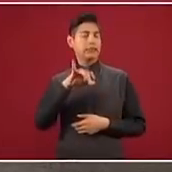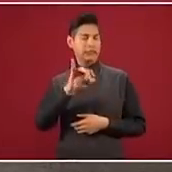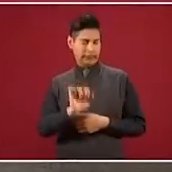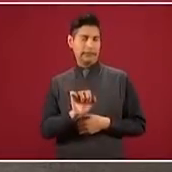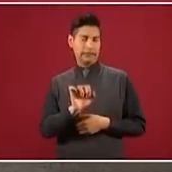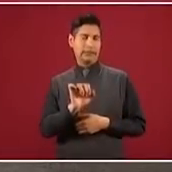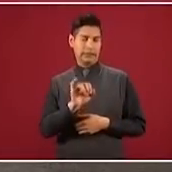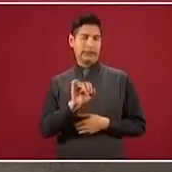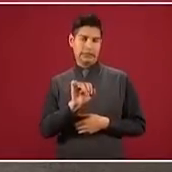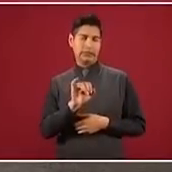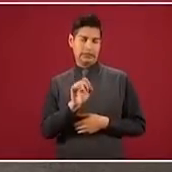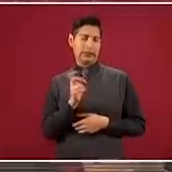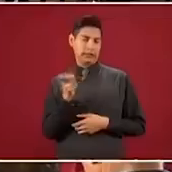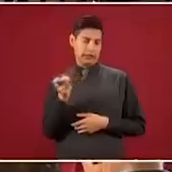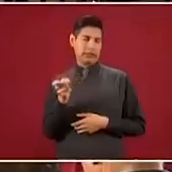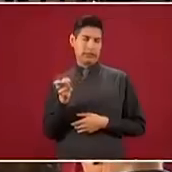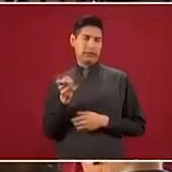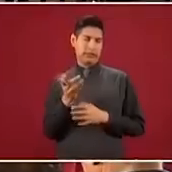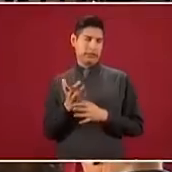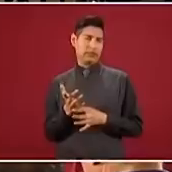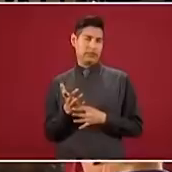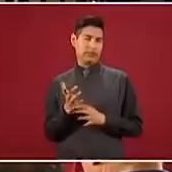las que se consideran